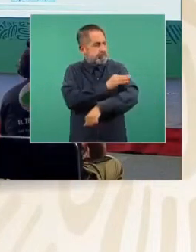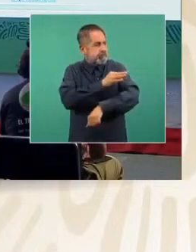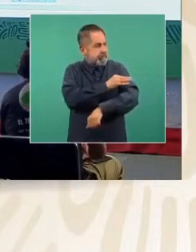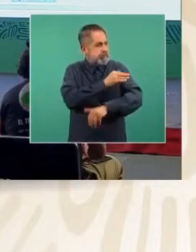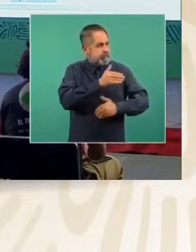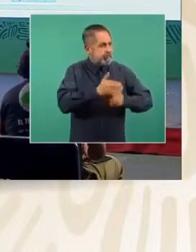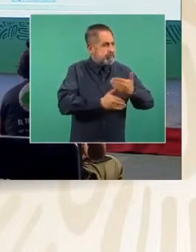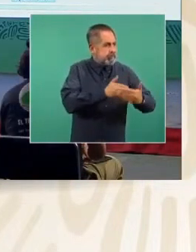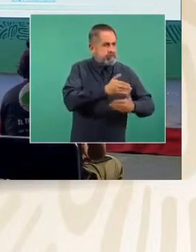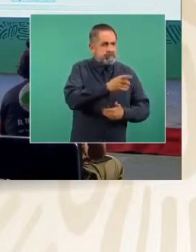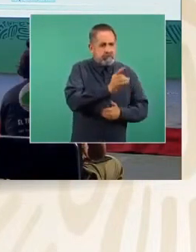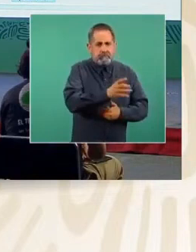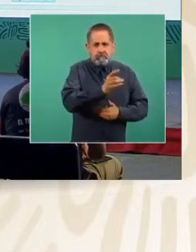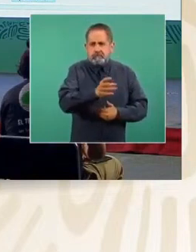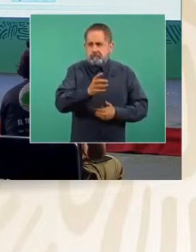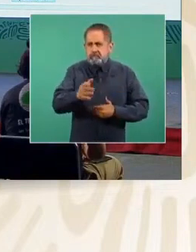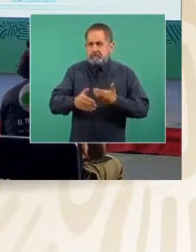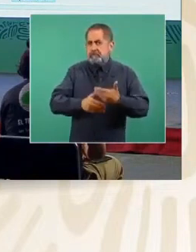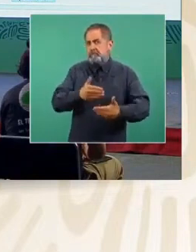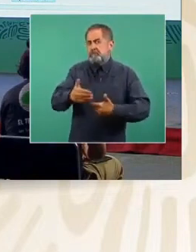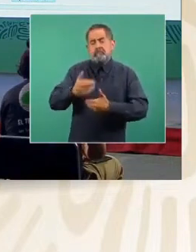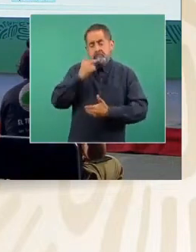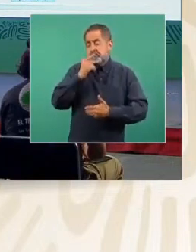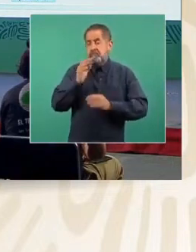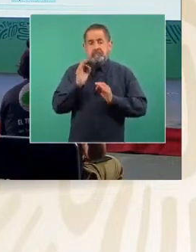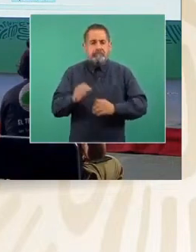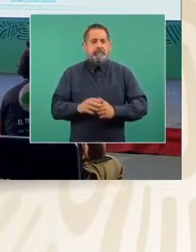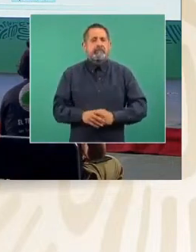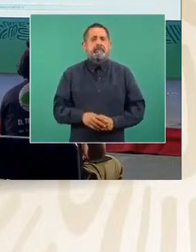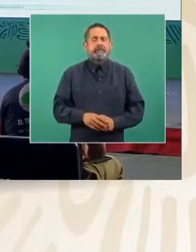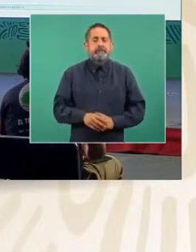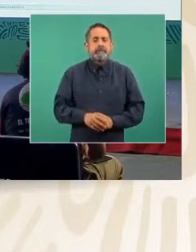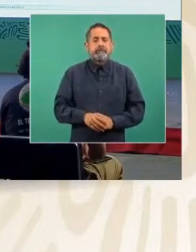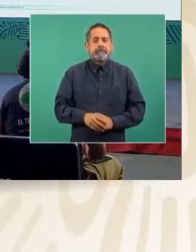manera importante con la estrategia. Veamos la siguiente diapositiva.